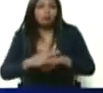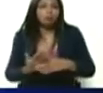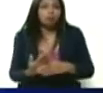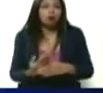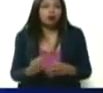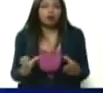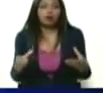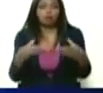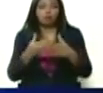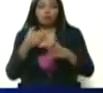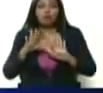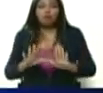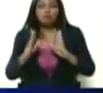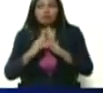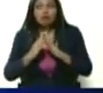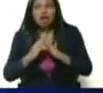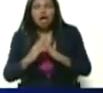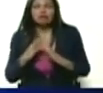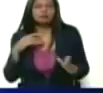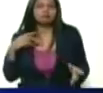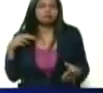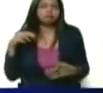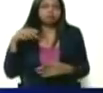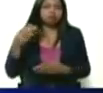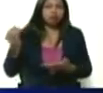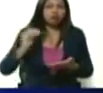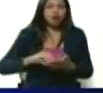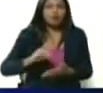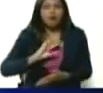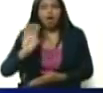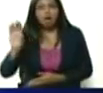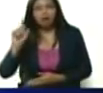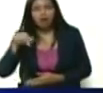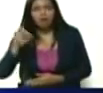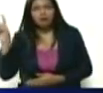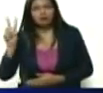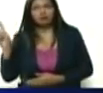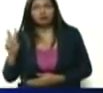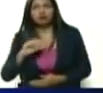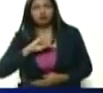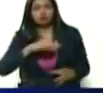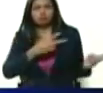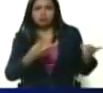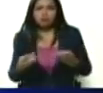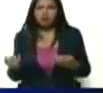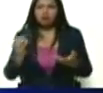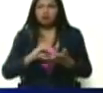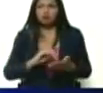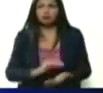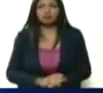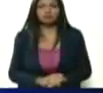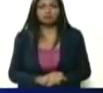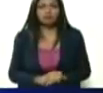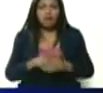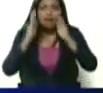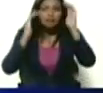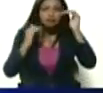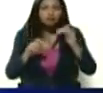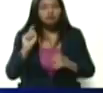pie, caminando, de regreso a nuestra patria. Les damos la bienvenida. Les damos la